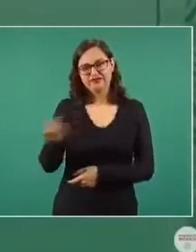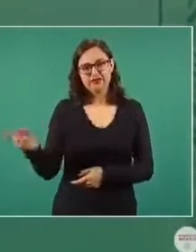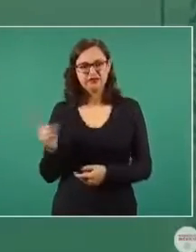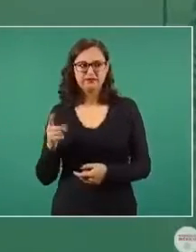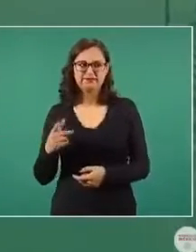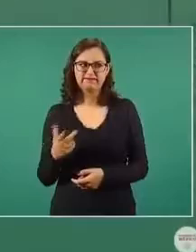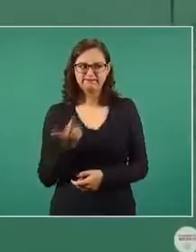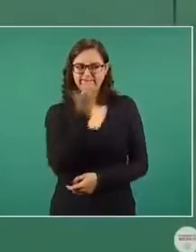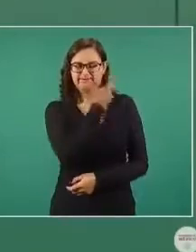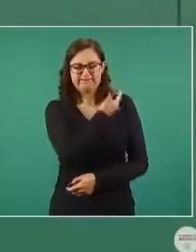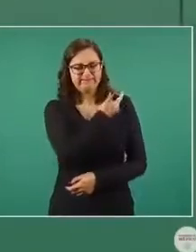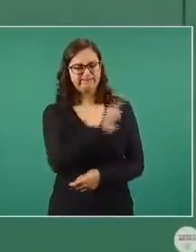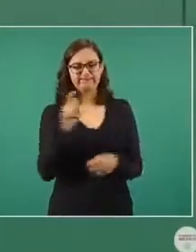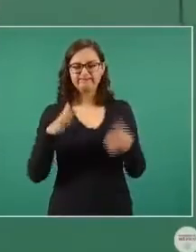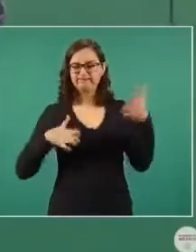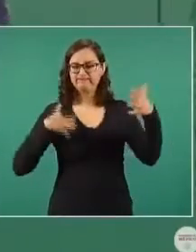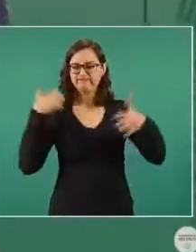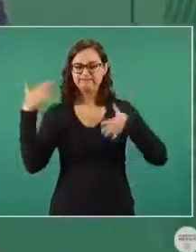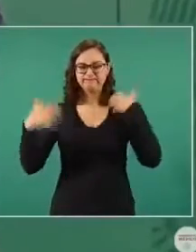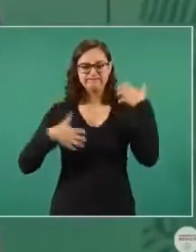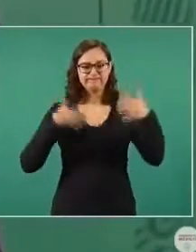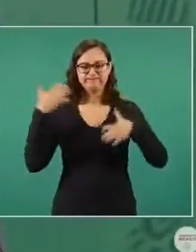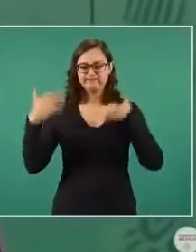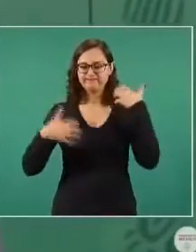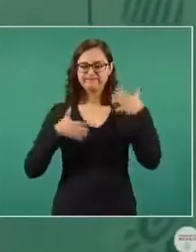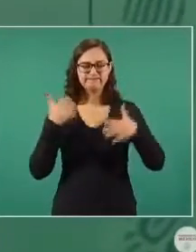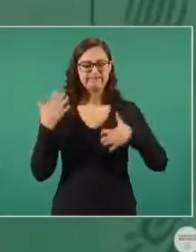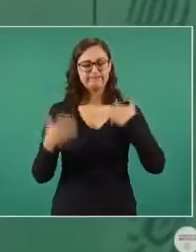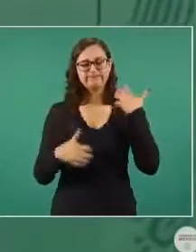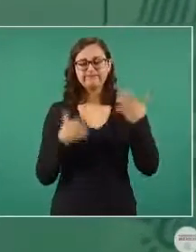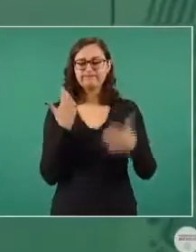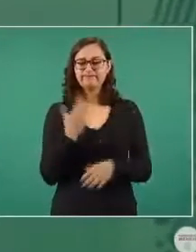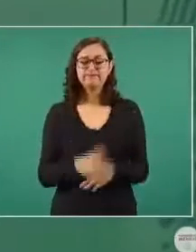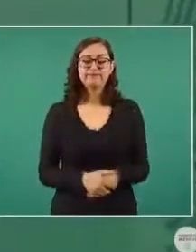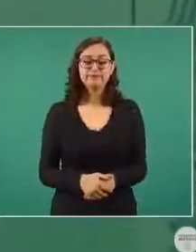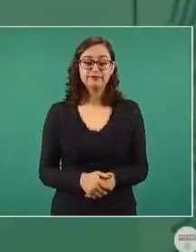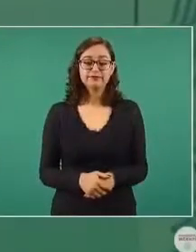rectificar y de no caer en la autocomplacencia